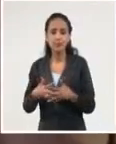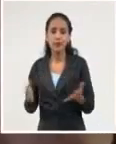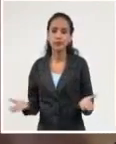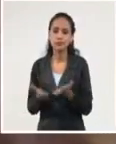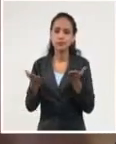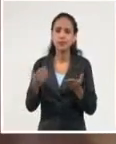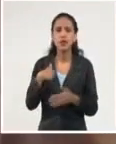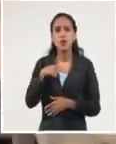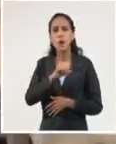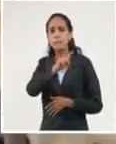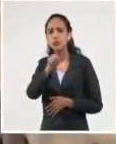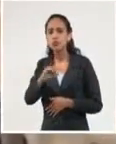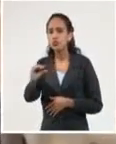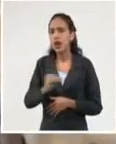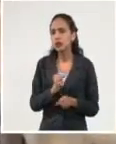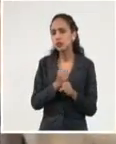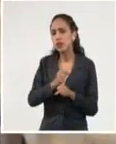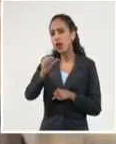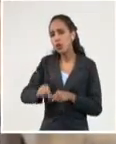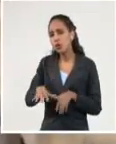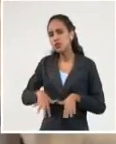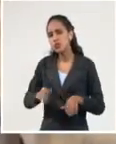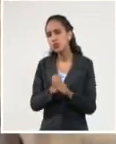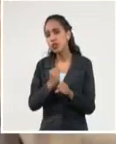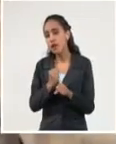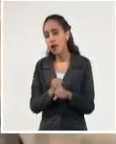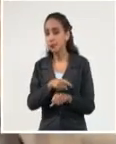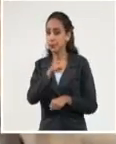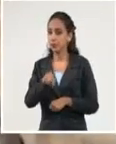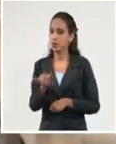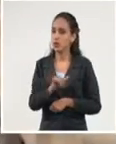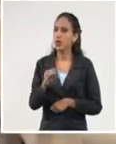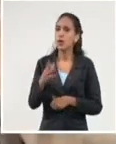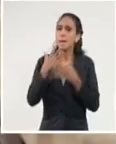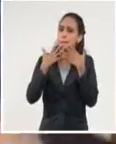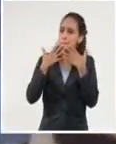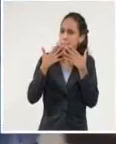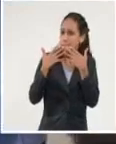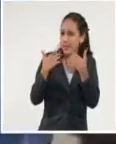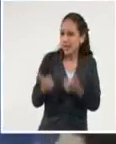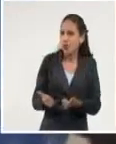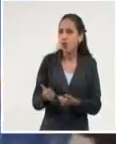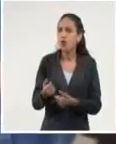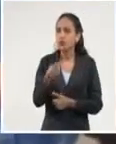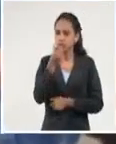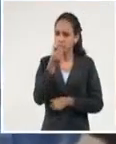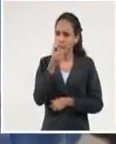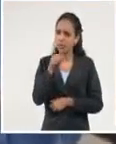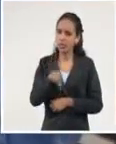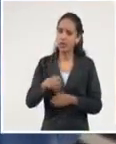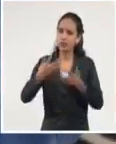de los trabajadores y las condiciones laborales y convocó a mejorar las ofertas gastronómicas en la industria e incrementar